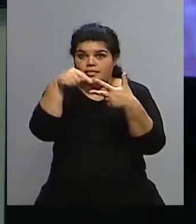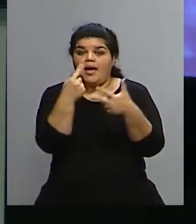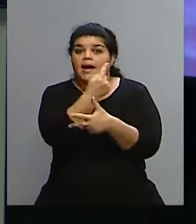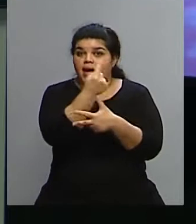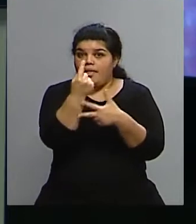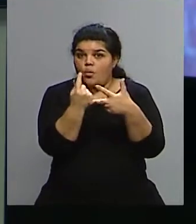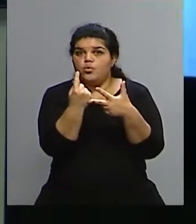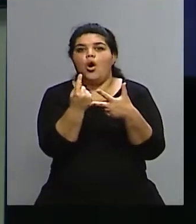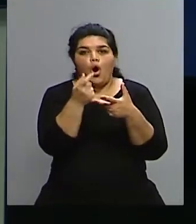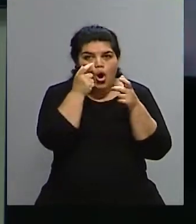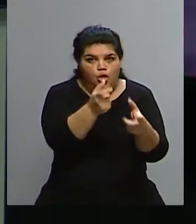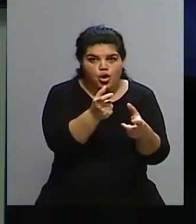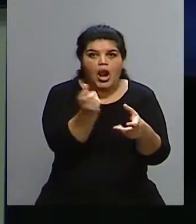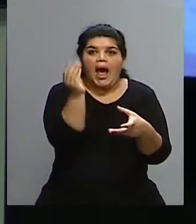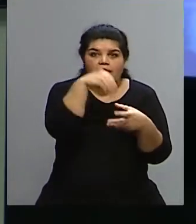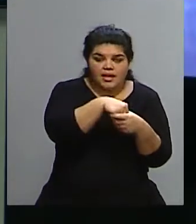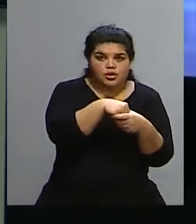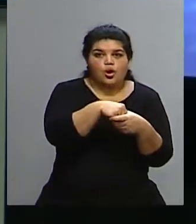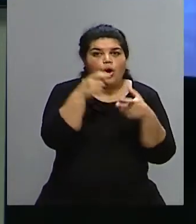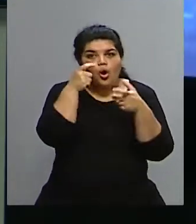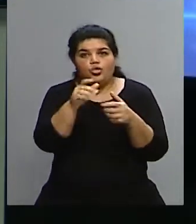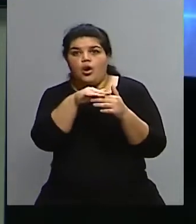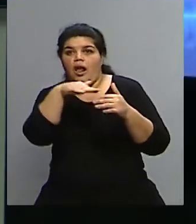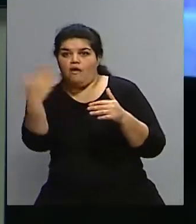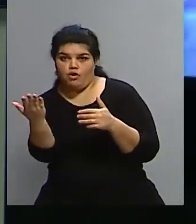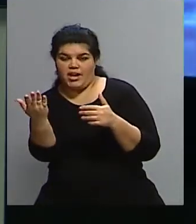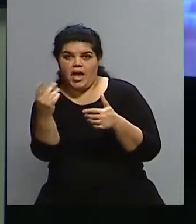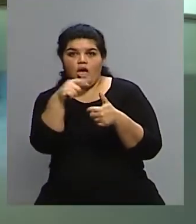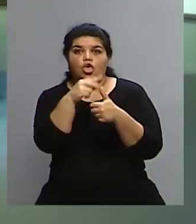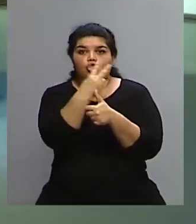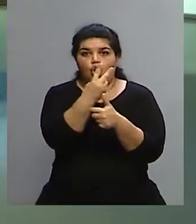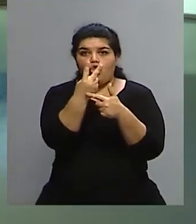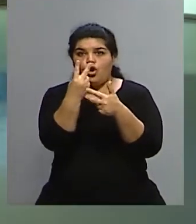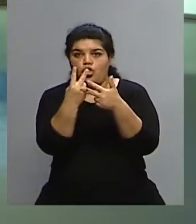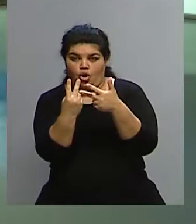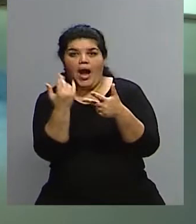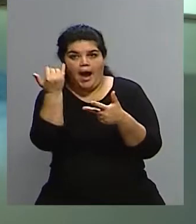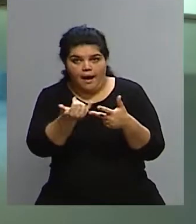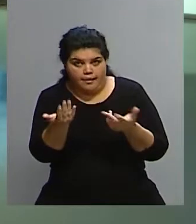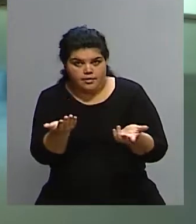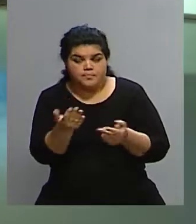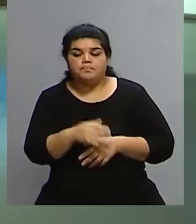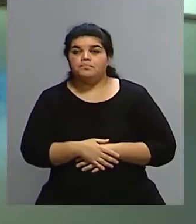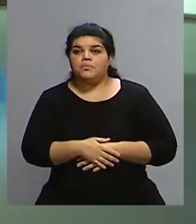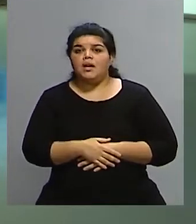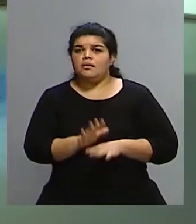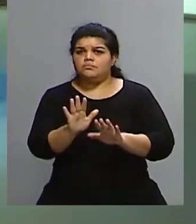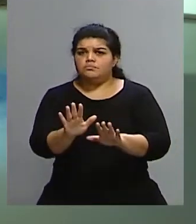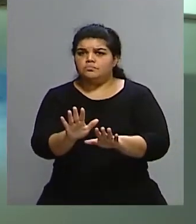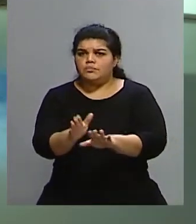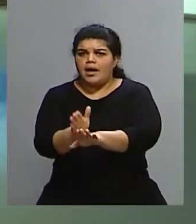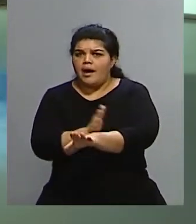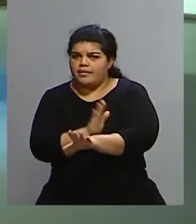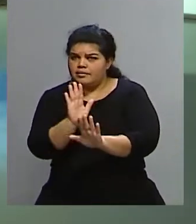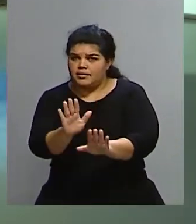es otra pregunta que te quería hacer, Graciela, si podíamos ahondar un poco en lo que es control interno y externo, pero antes de eso, por ejemplo,